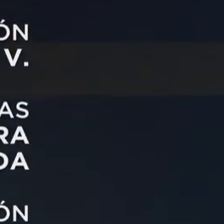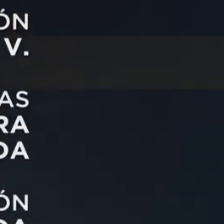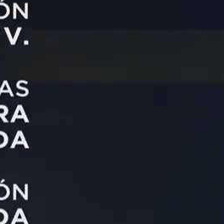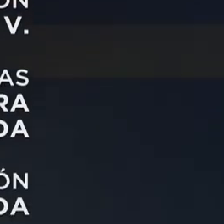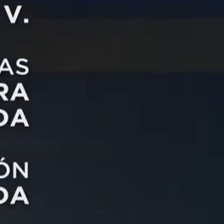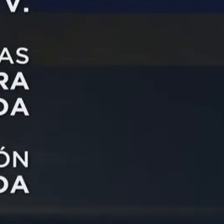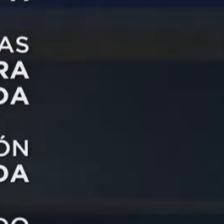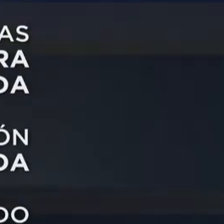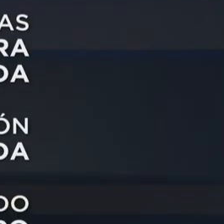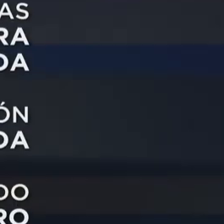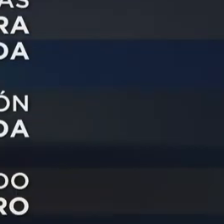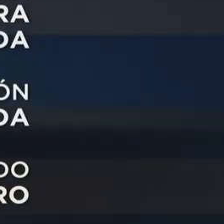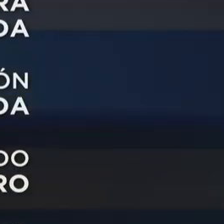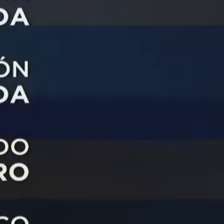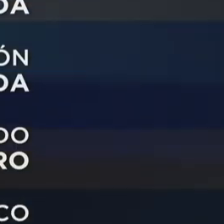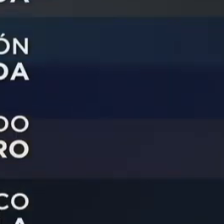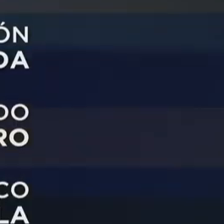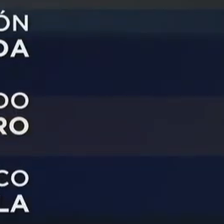¡Gracias! ¡Gracias!